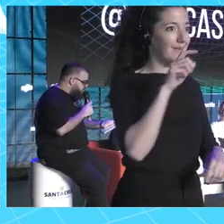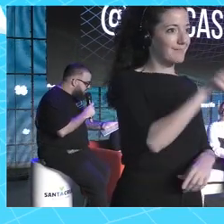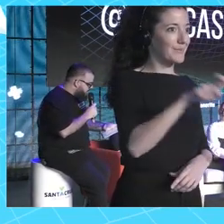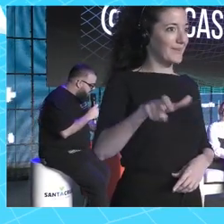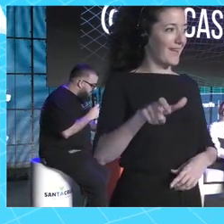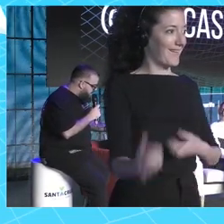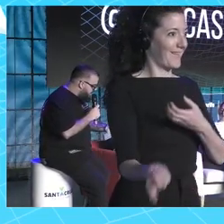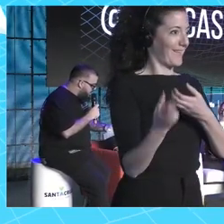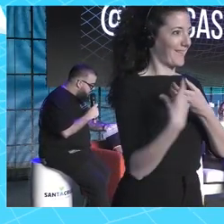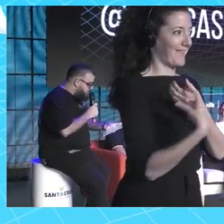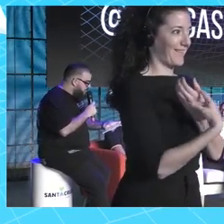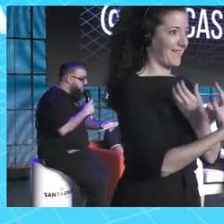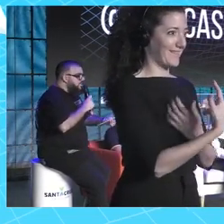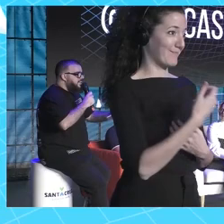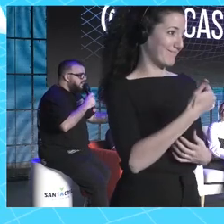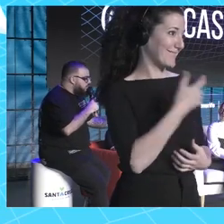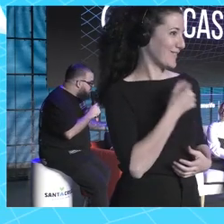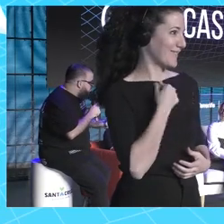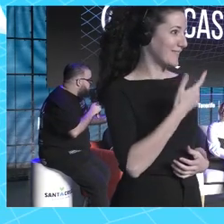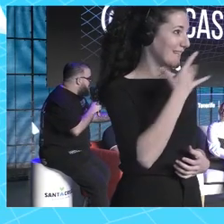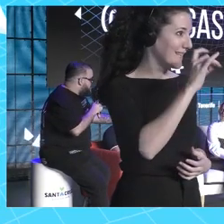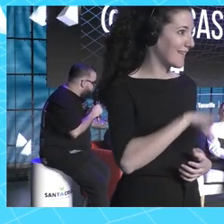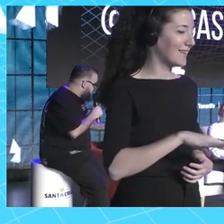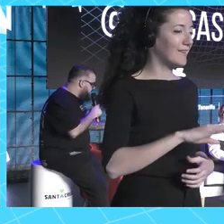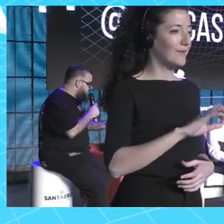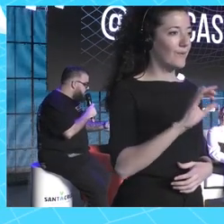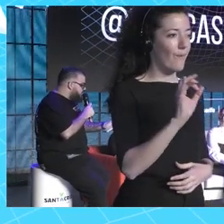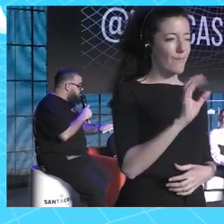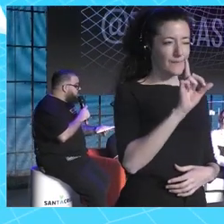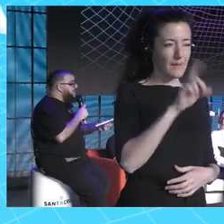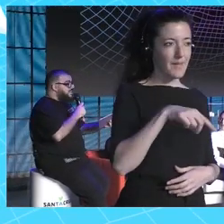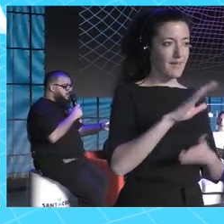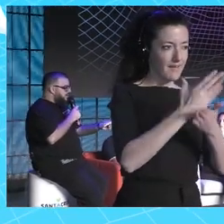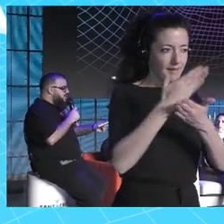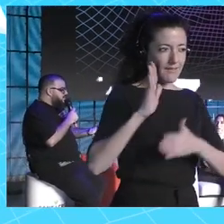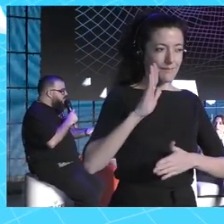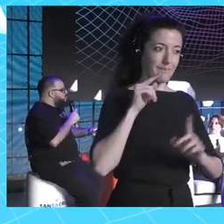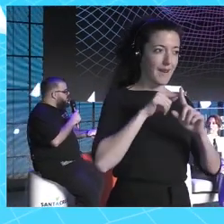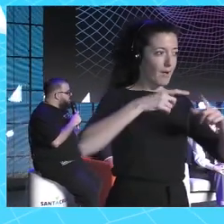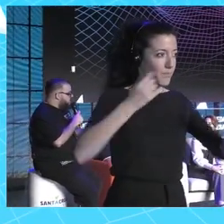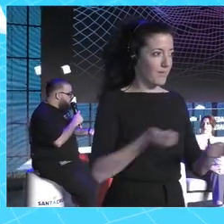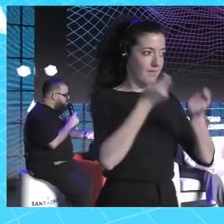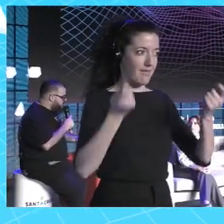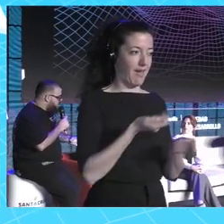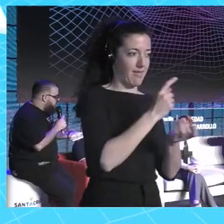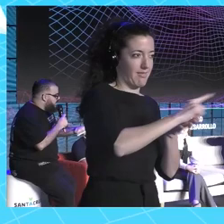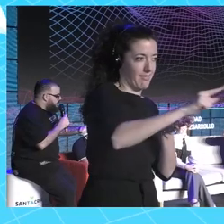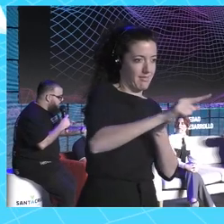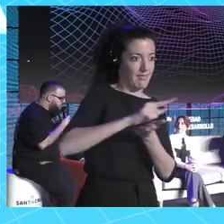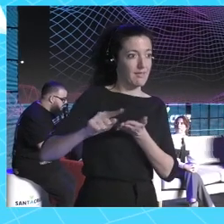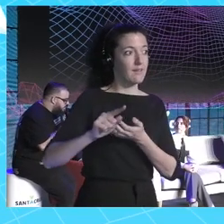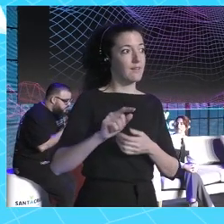a cada uno también podemos segmentar esa audiencia para la publicidad o incluso la detección de comportamientos abusivos